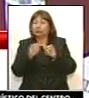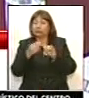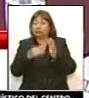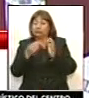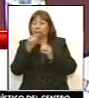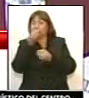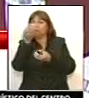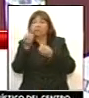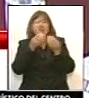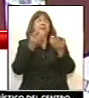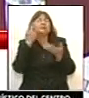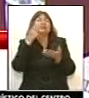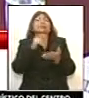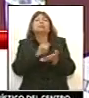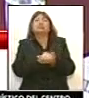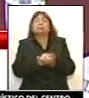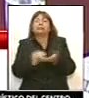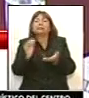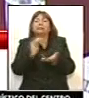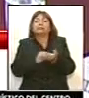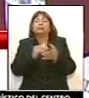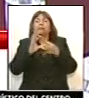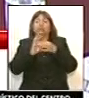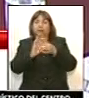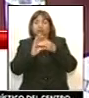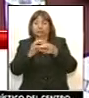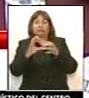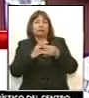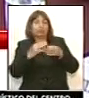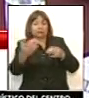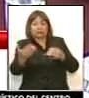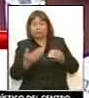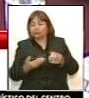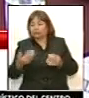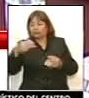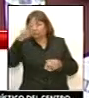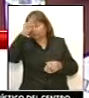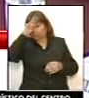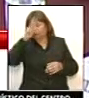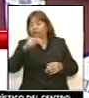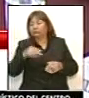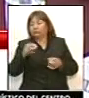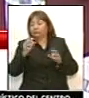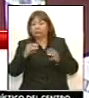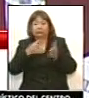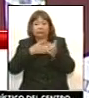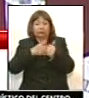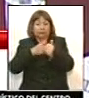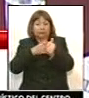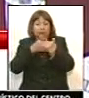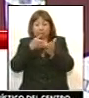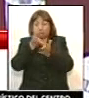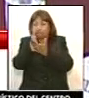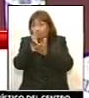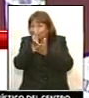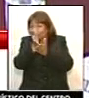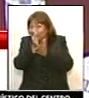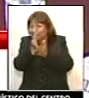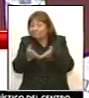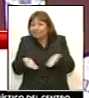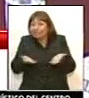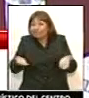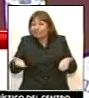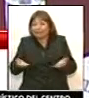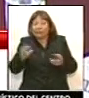promoviendo. ¿Y para qué lo promovía? Para que hubiera más cooperación internacional hacia Perú, orientada a el tratamiento